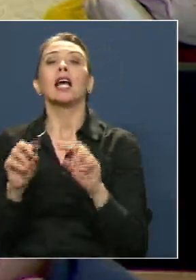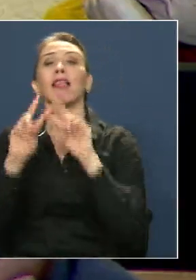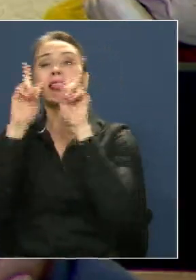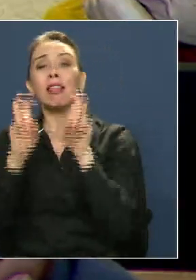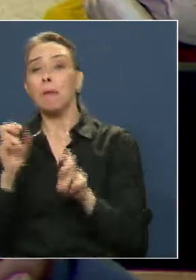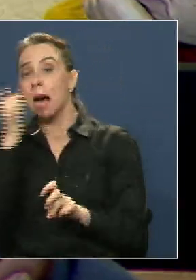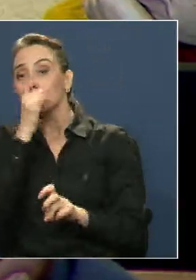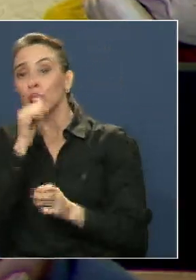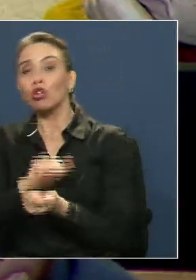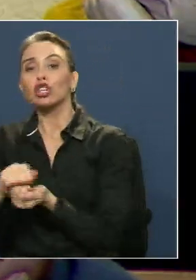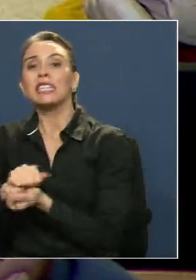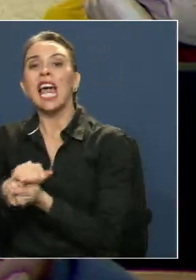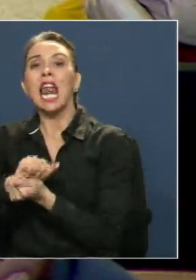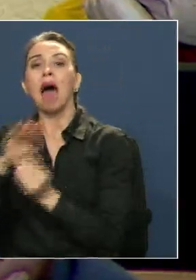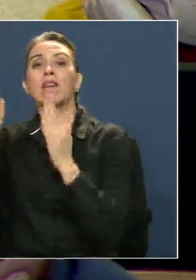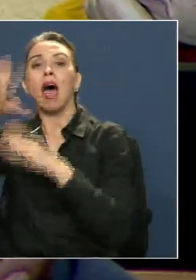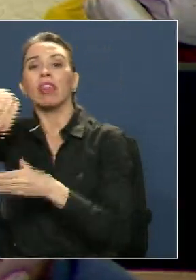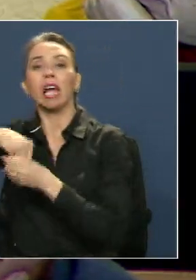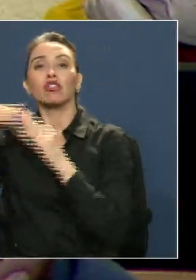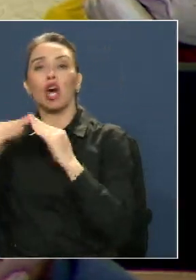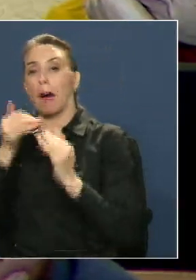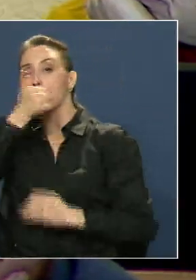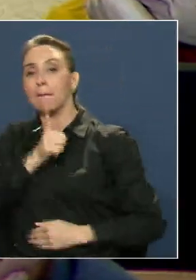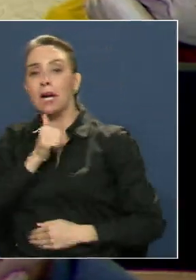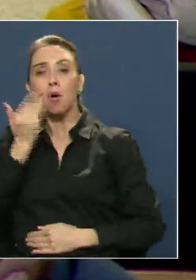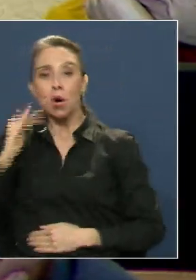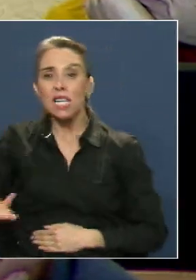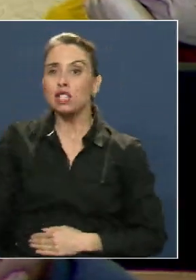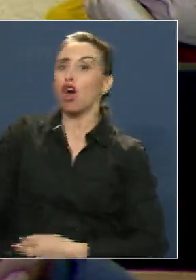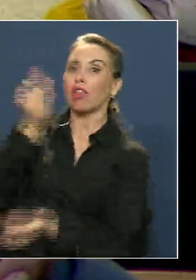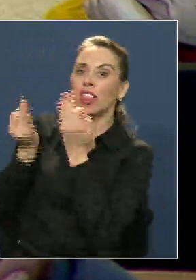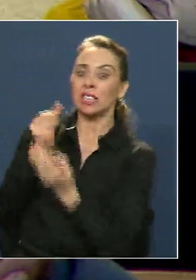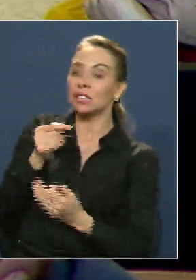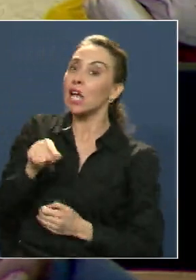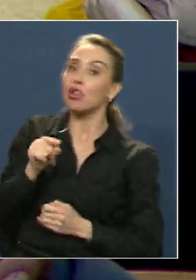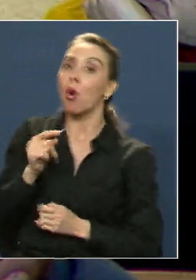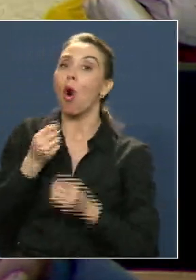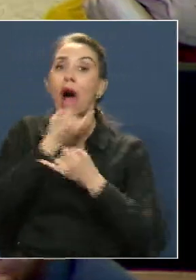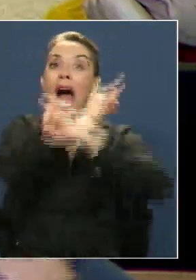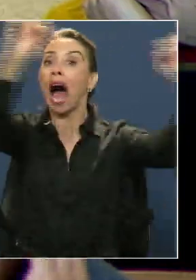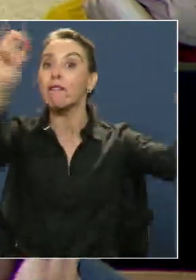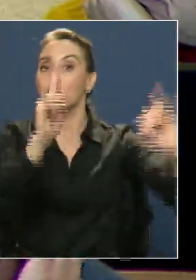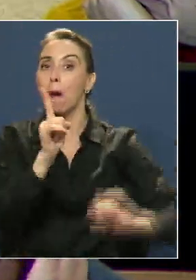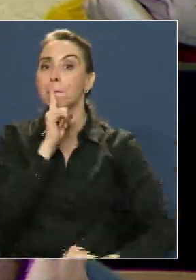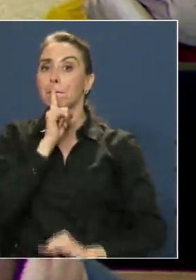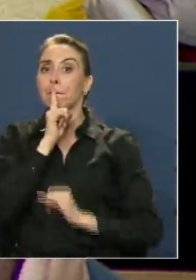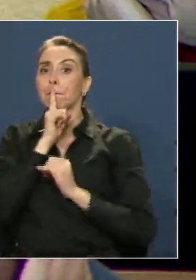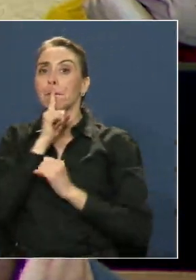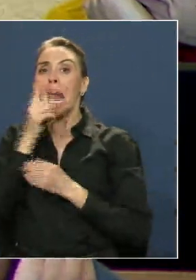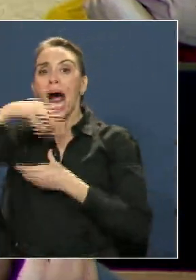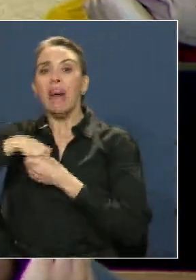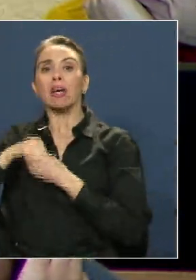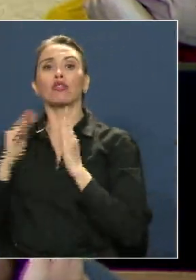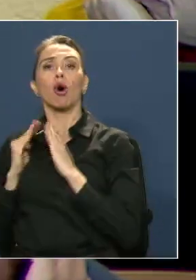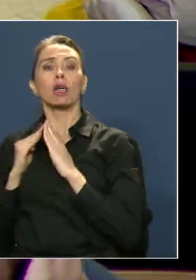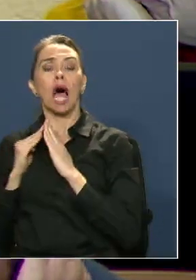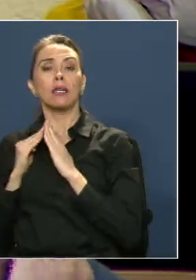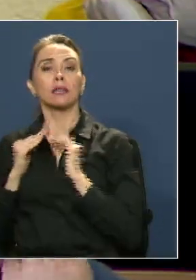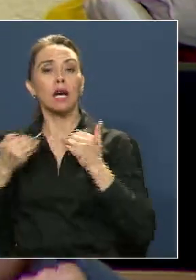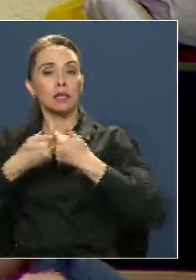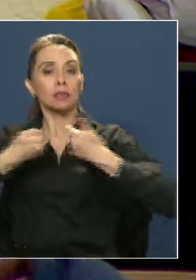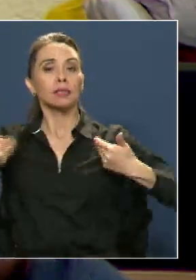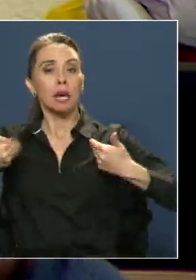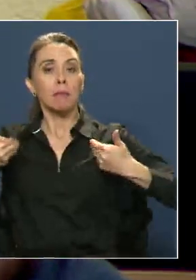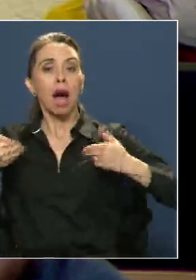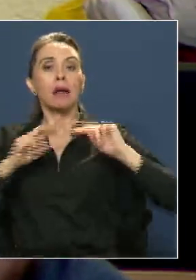casa. Nos dicen repetidas veces desde que somos infantes, lo que da cuenta de una autoritaria y firme separación entre